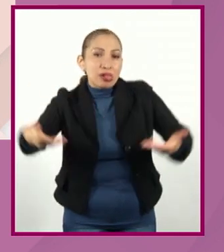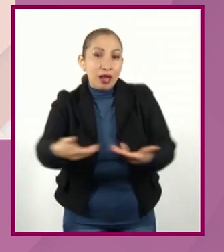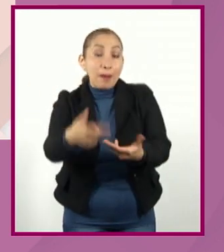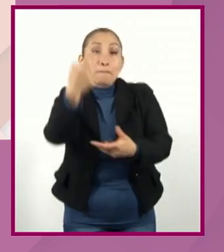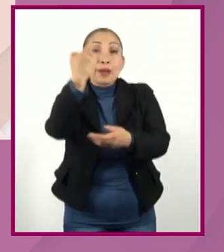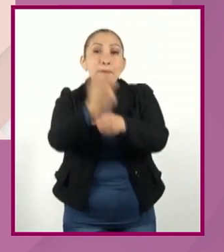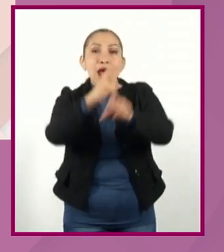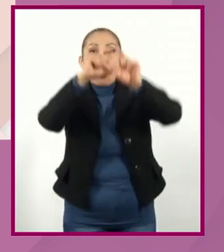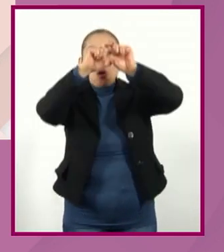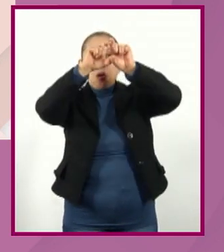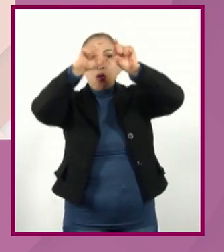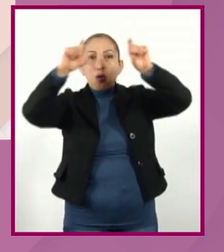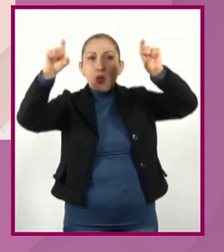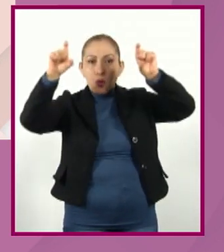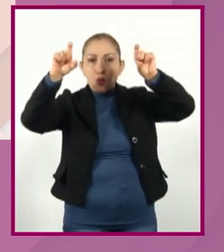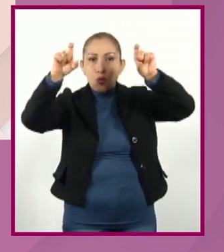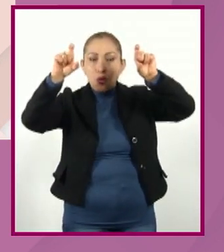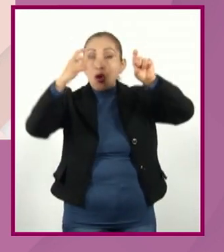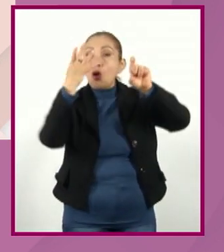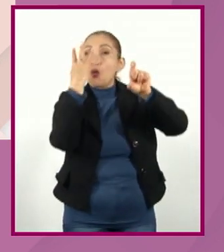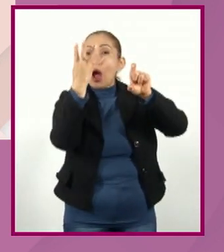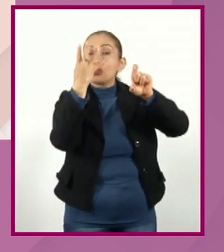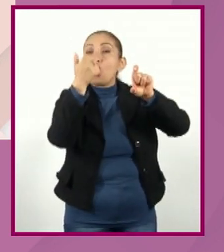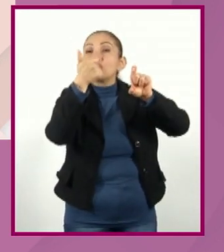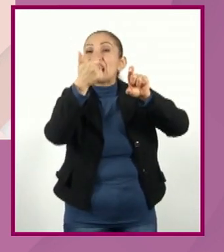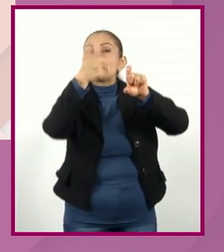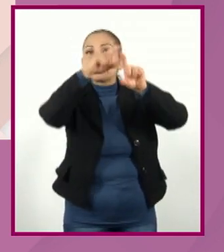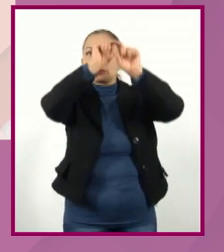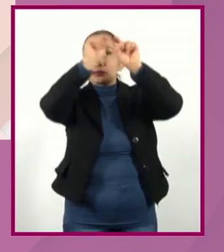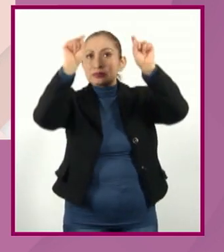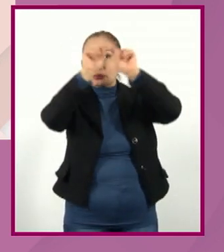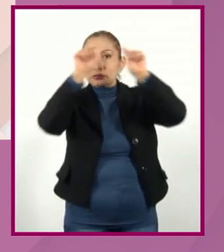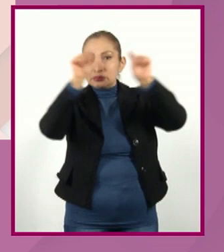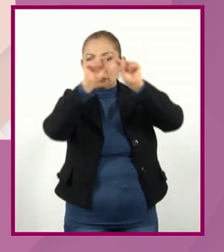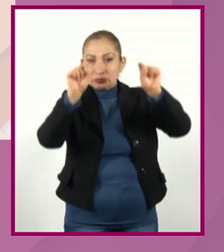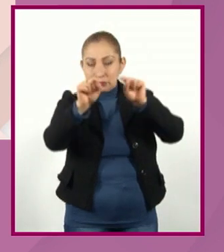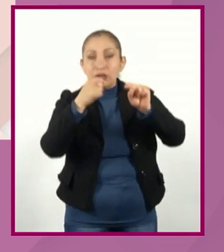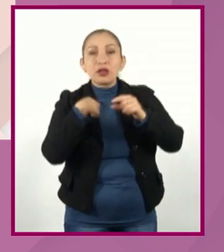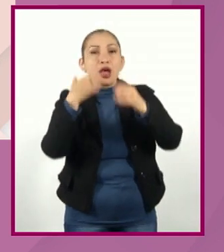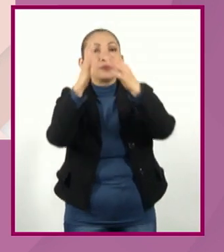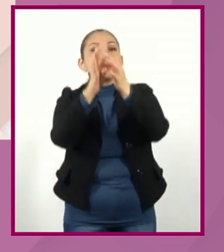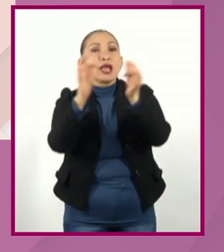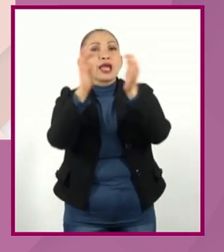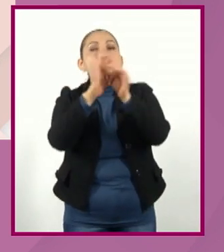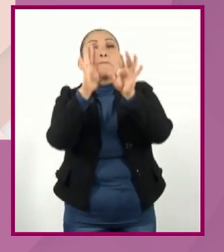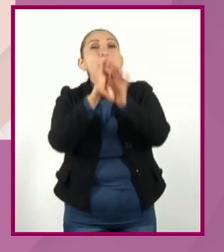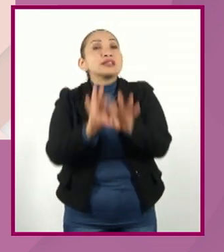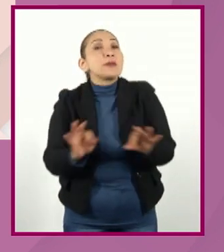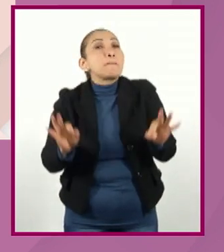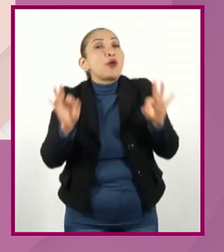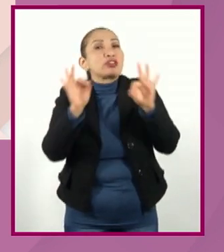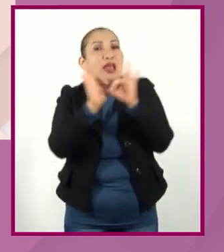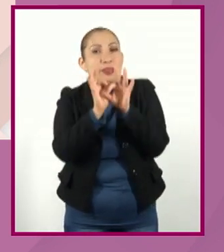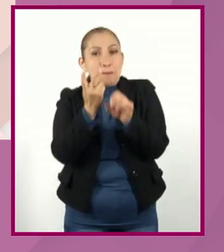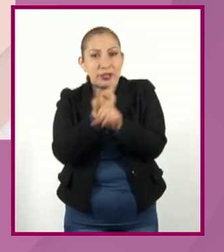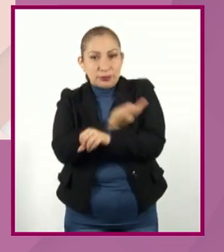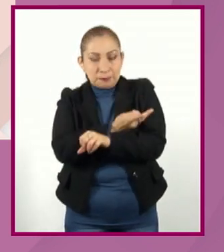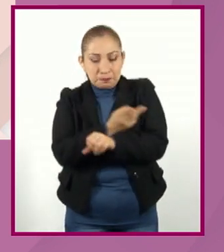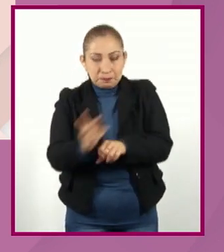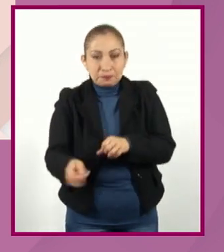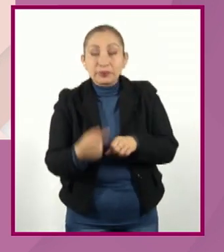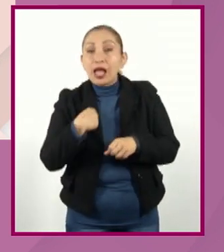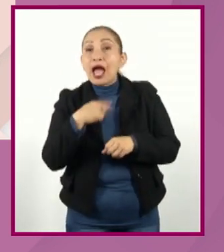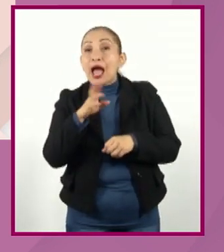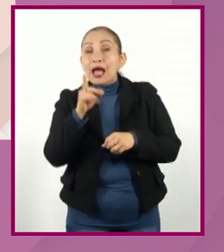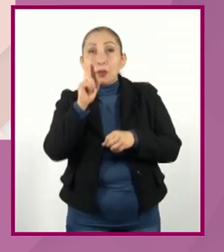párrafo, conformado comúnmente por 4 o 6 líneas, donde se da a conocer lo más sobresaliente del hecho. Suele